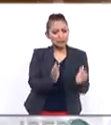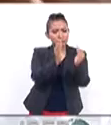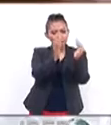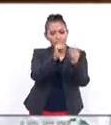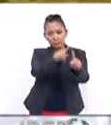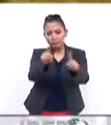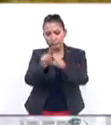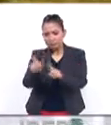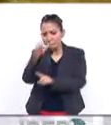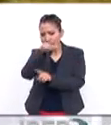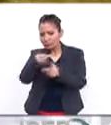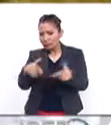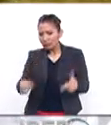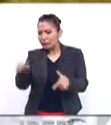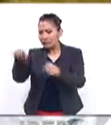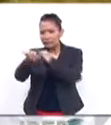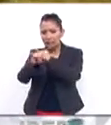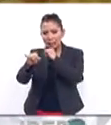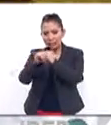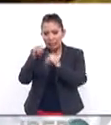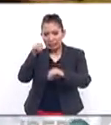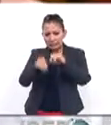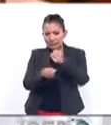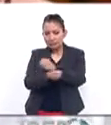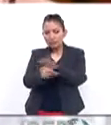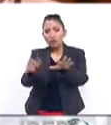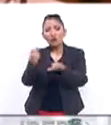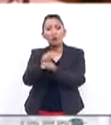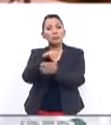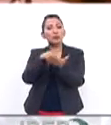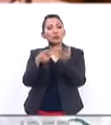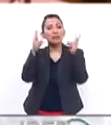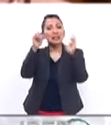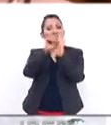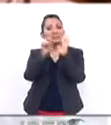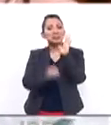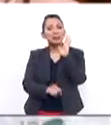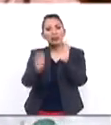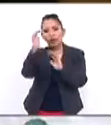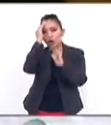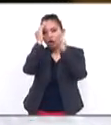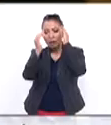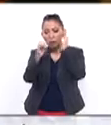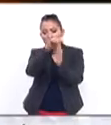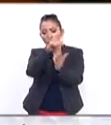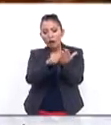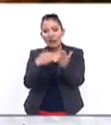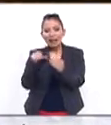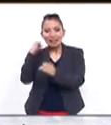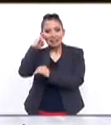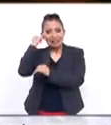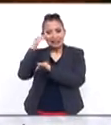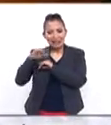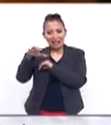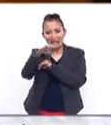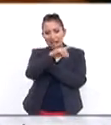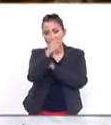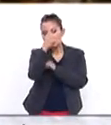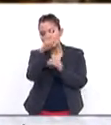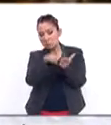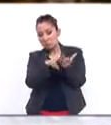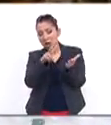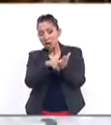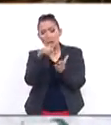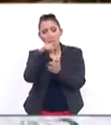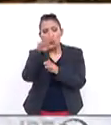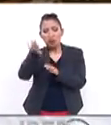de la diversidad lingüística en Internet. Asimismo, a través del proyecto Sistemas de Conocimiento Locales e Indígenas, destaca el valor